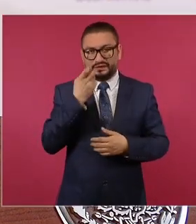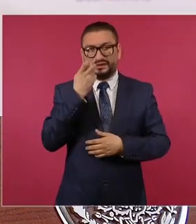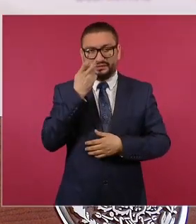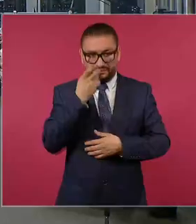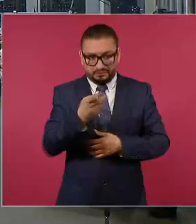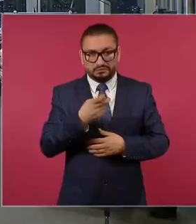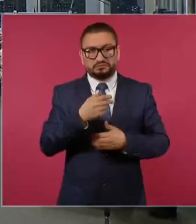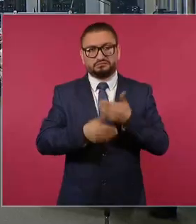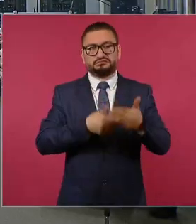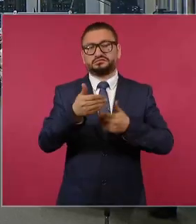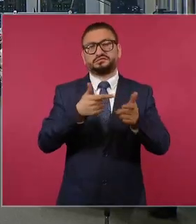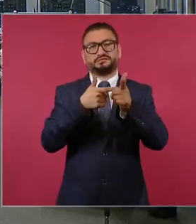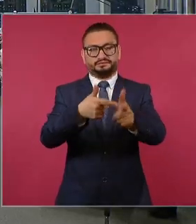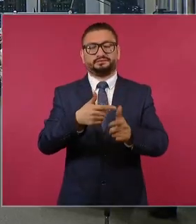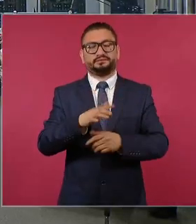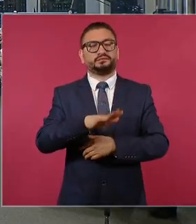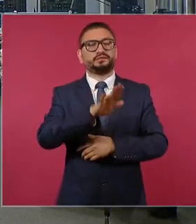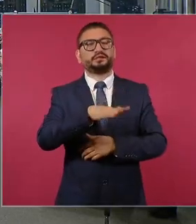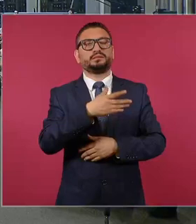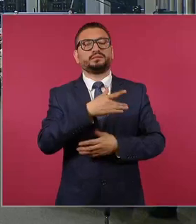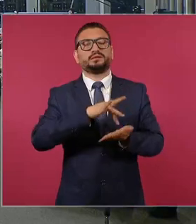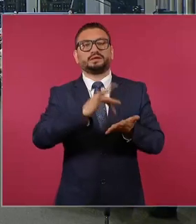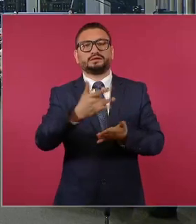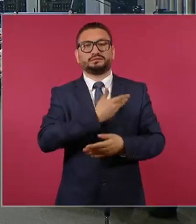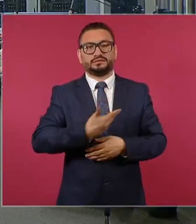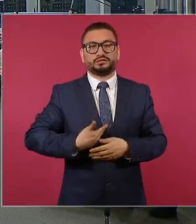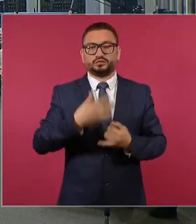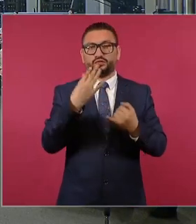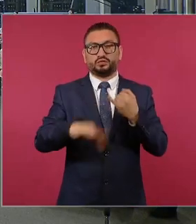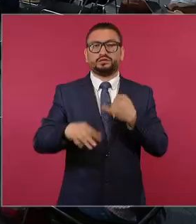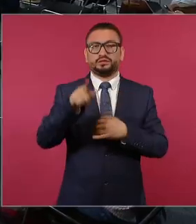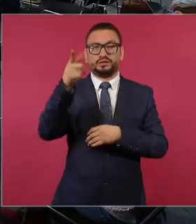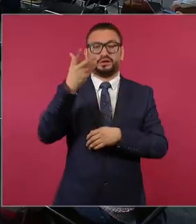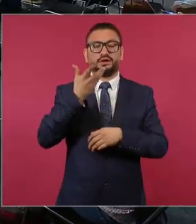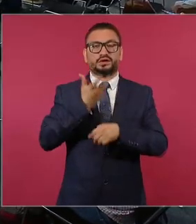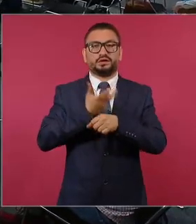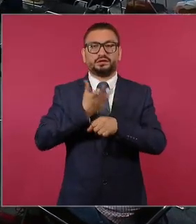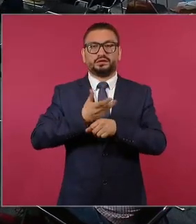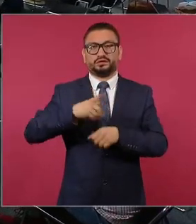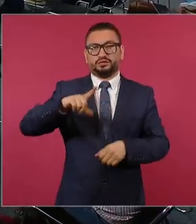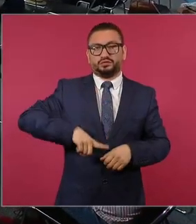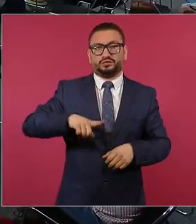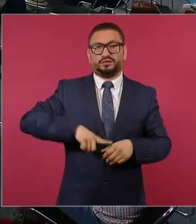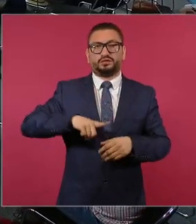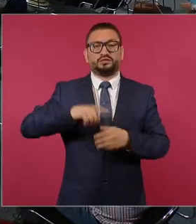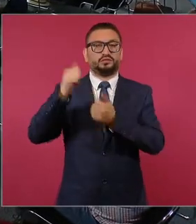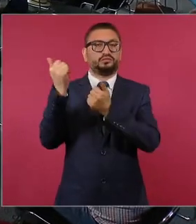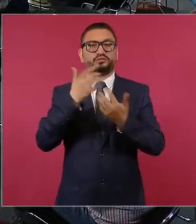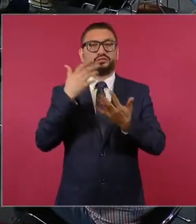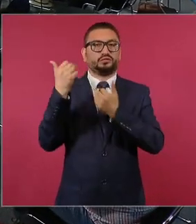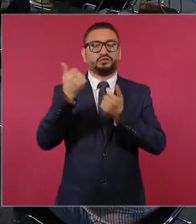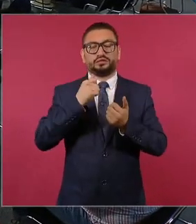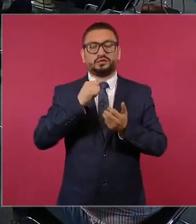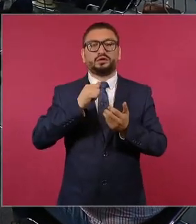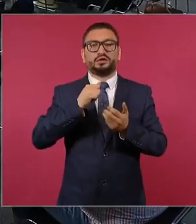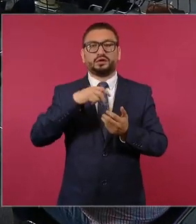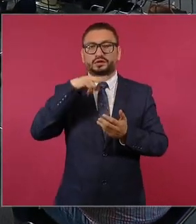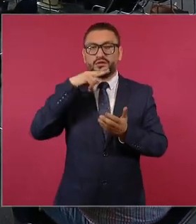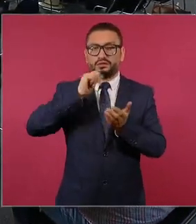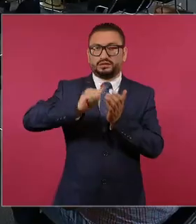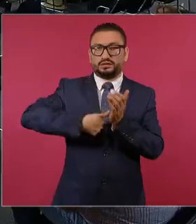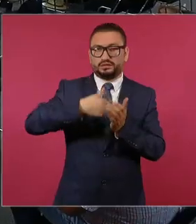funcionando. Gracias, presidente. Por último, el gobierno de Estados Unidos paró la importación de aguacate desde